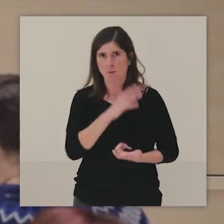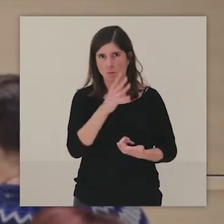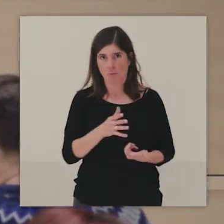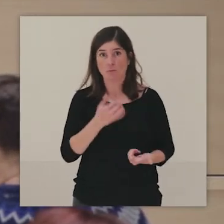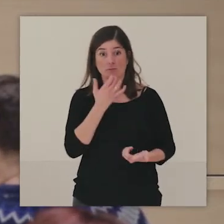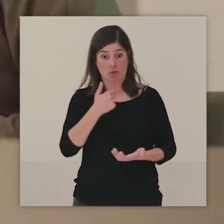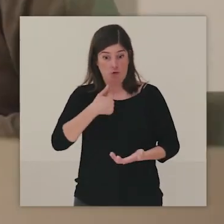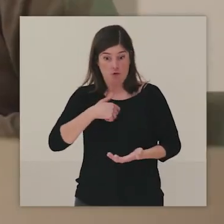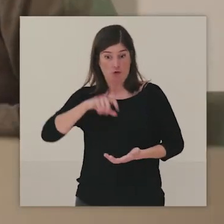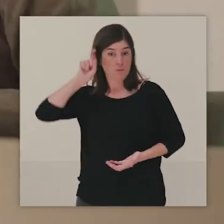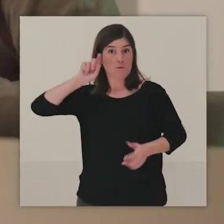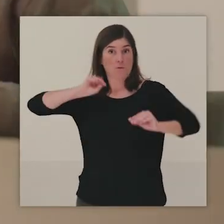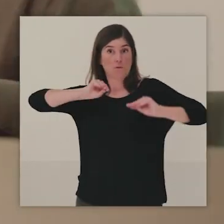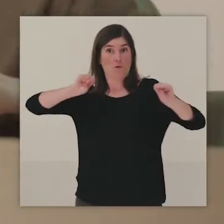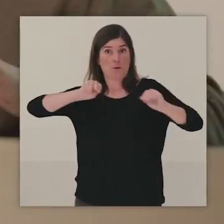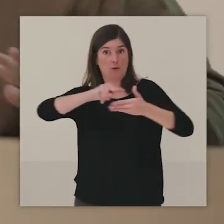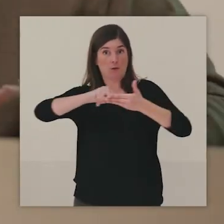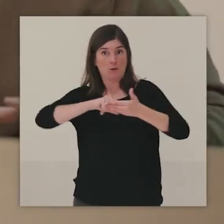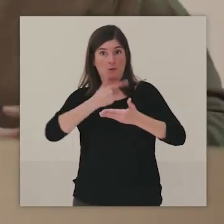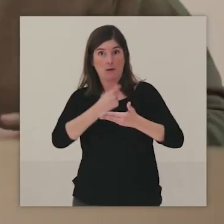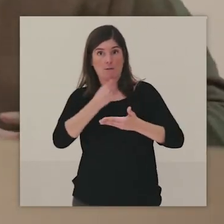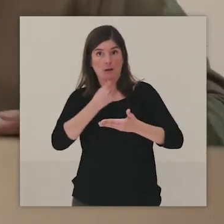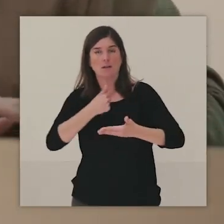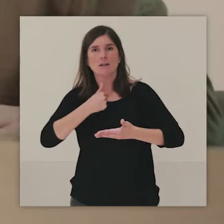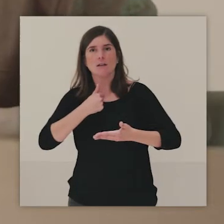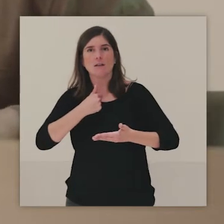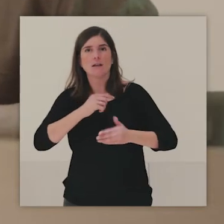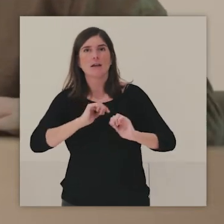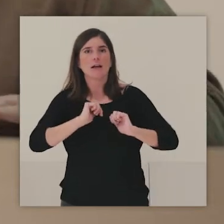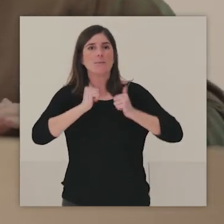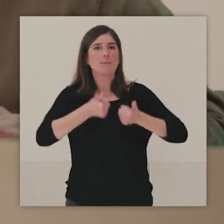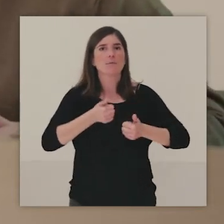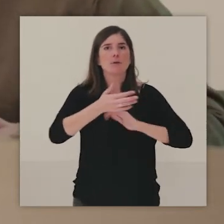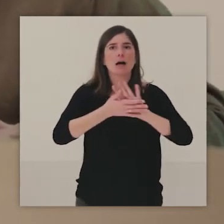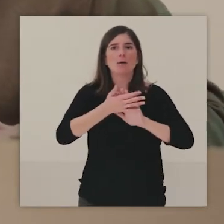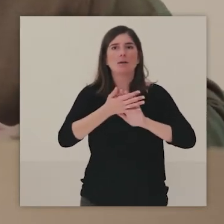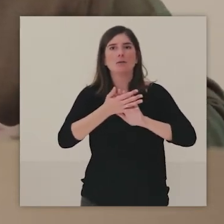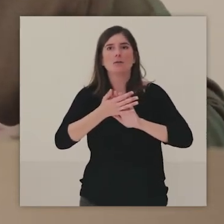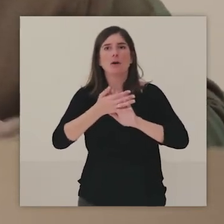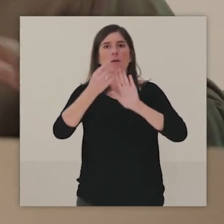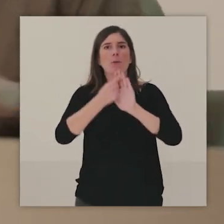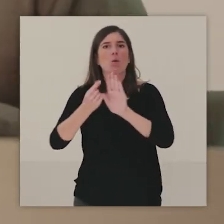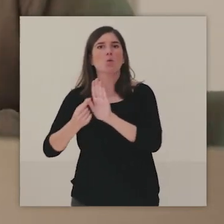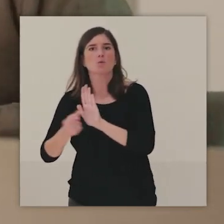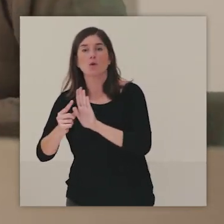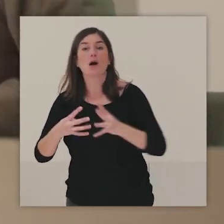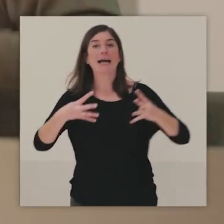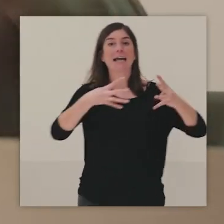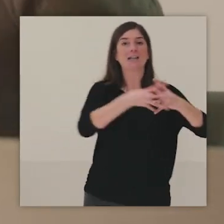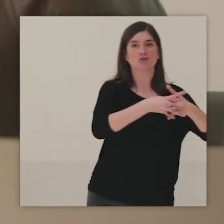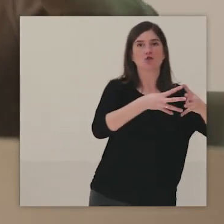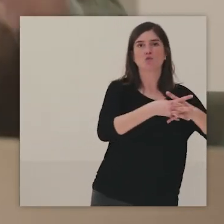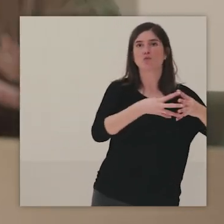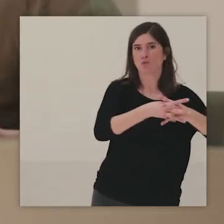las formaciones. No empezamos hablando de las pautas, empezamos hablando de la estructuración. Porque precisamente,